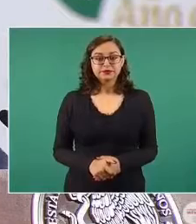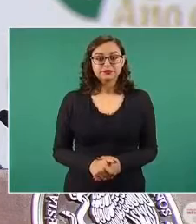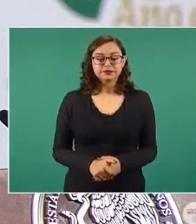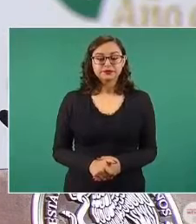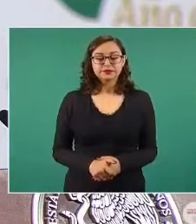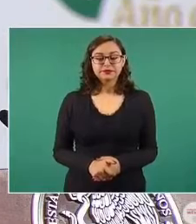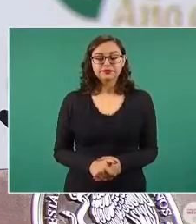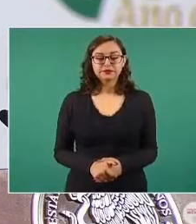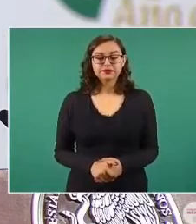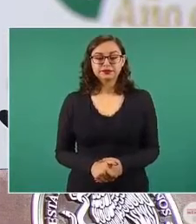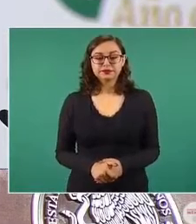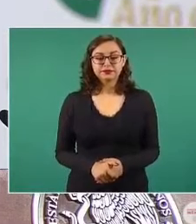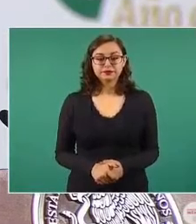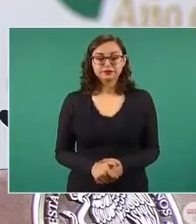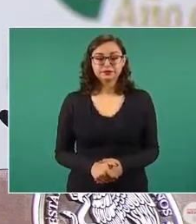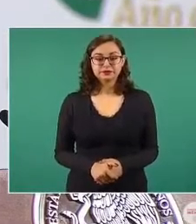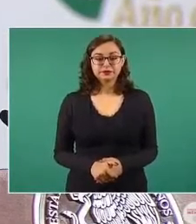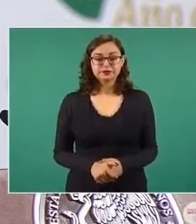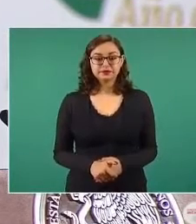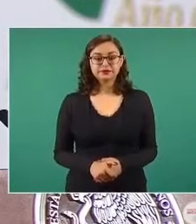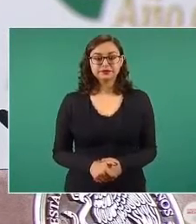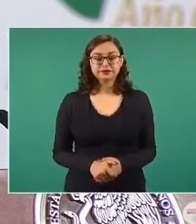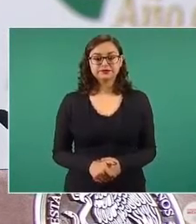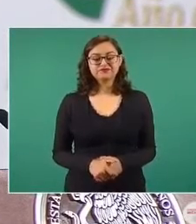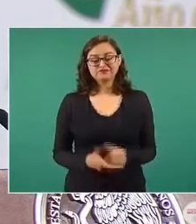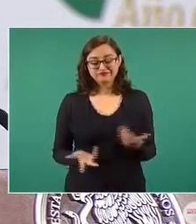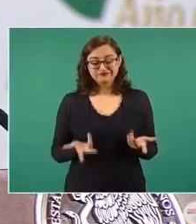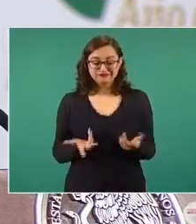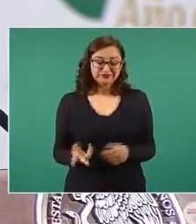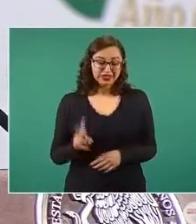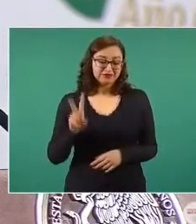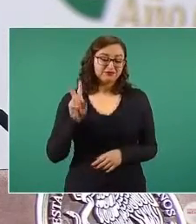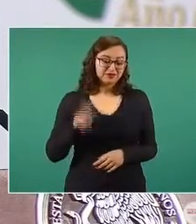me tienen pues un poco de coraje